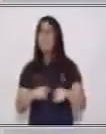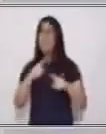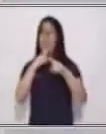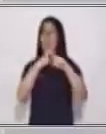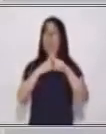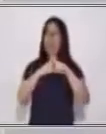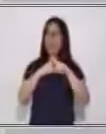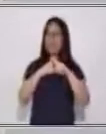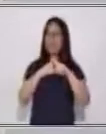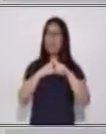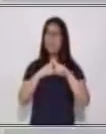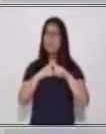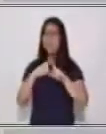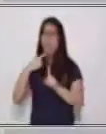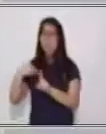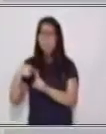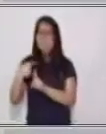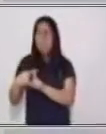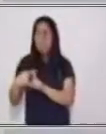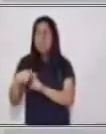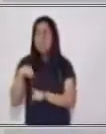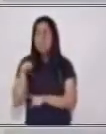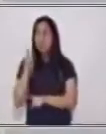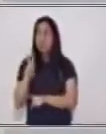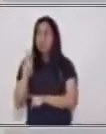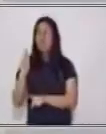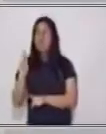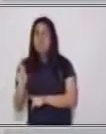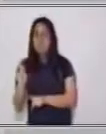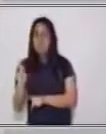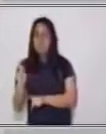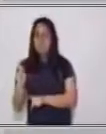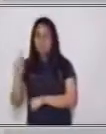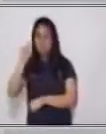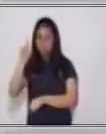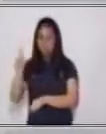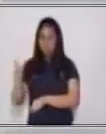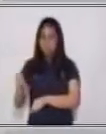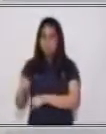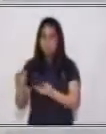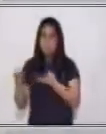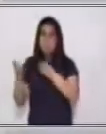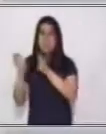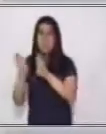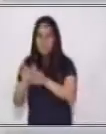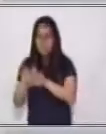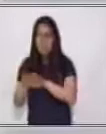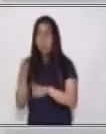que multiplica los dos términos dentro del paréntesis. 4 por x, 4x.